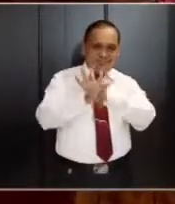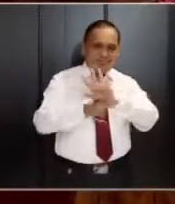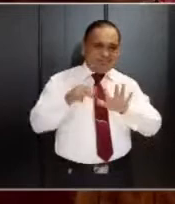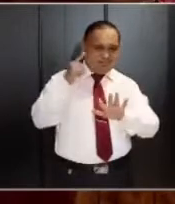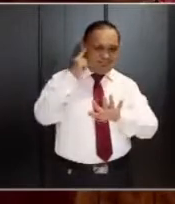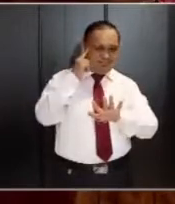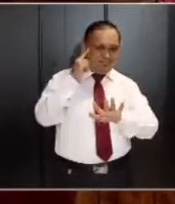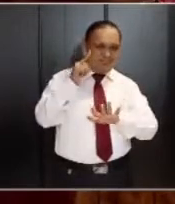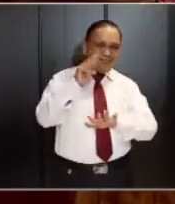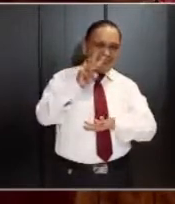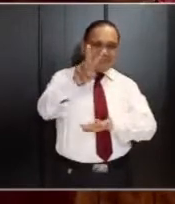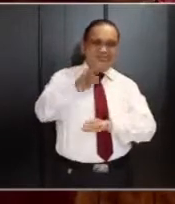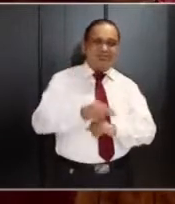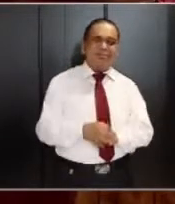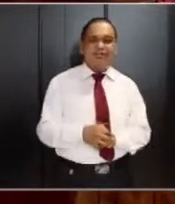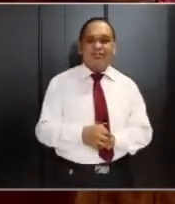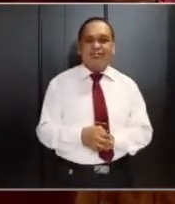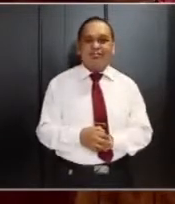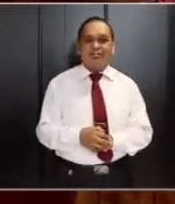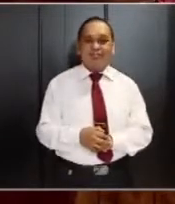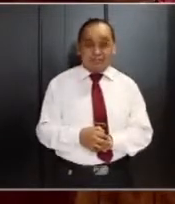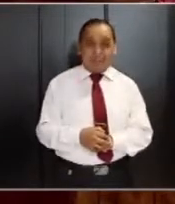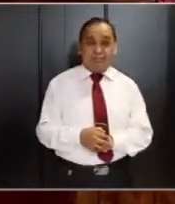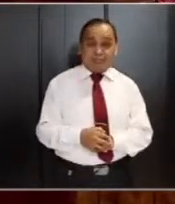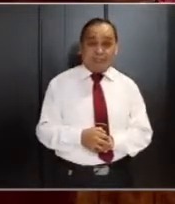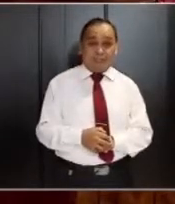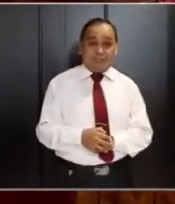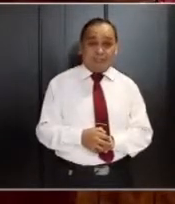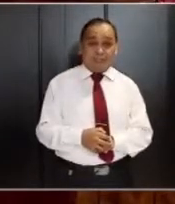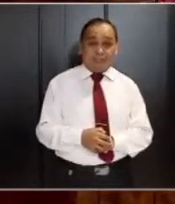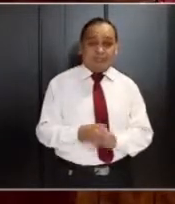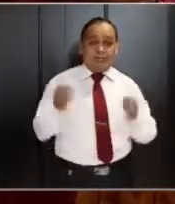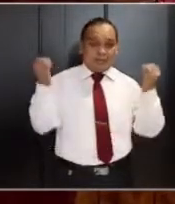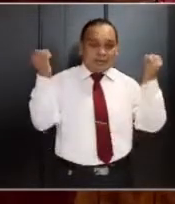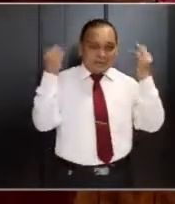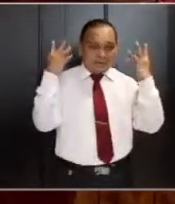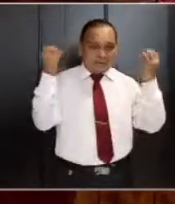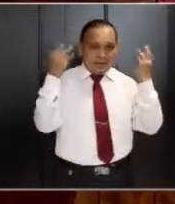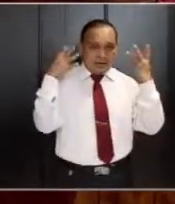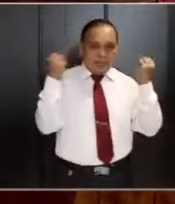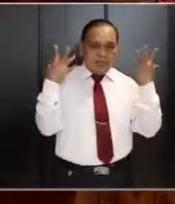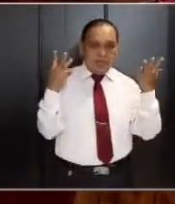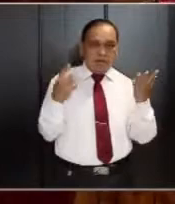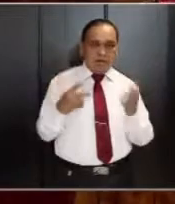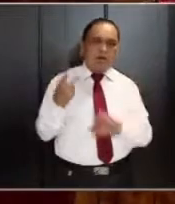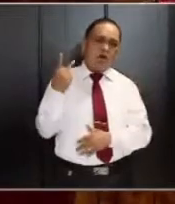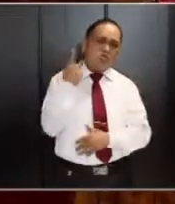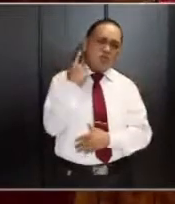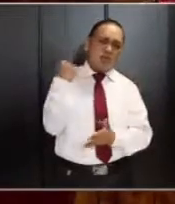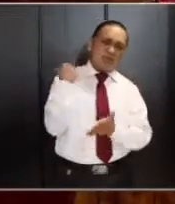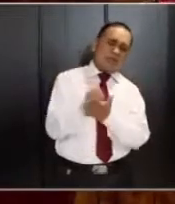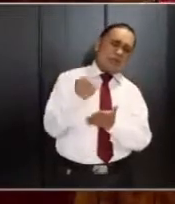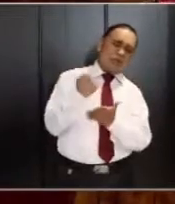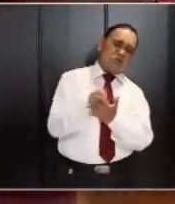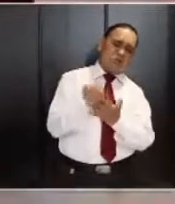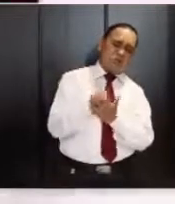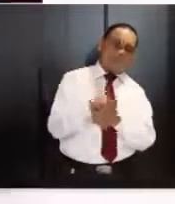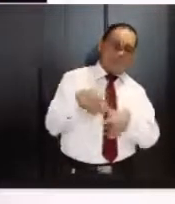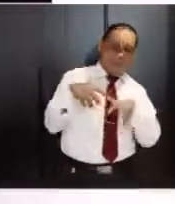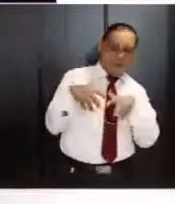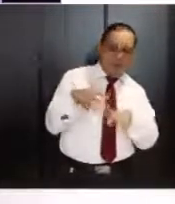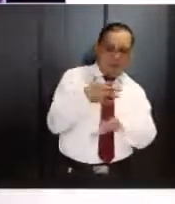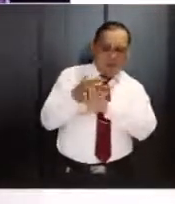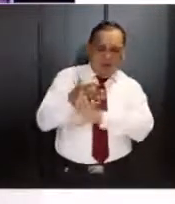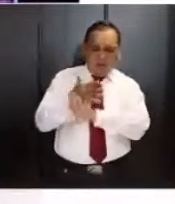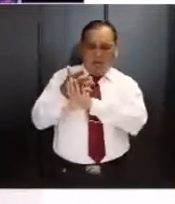está, porque sí, claro, habló en una conferencia para hablar de la persecución política que sufre. Pues, ¿cuál